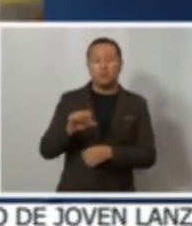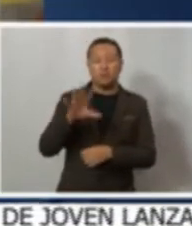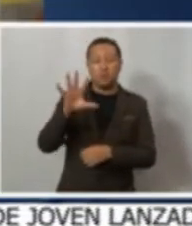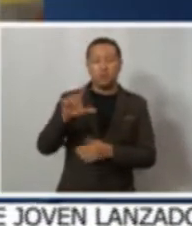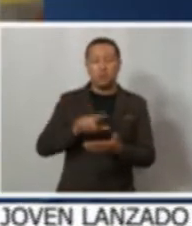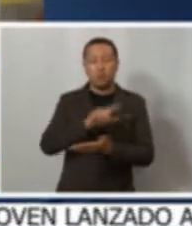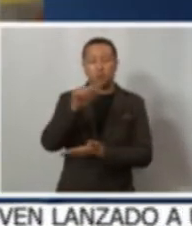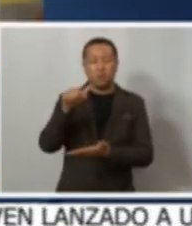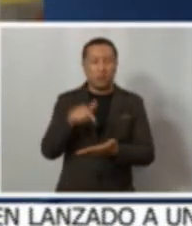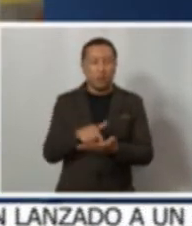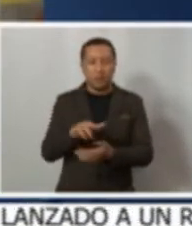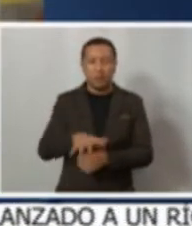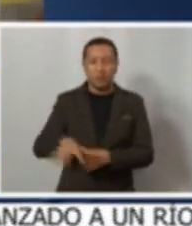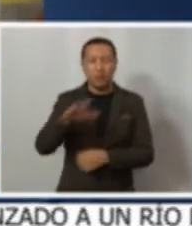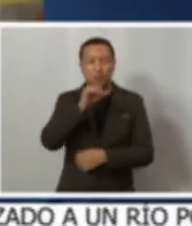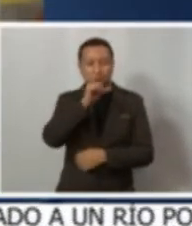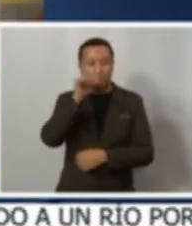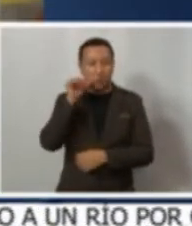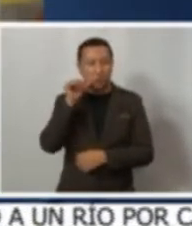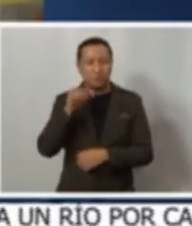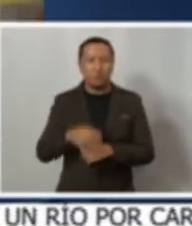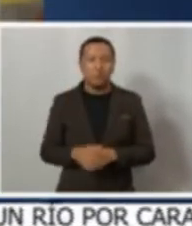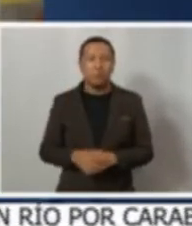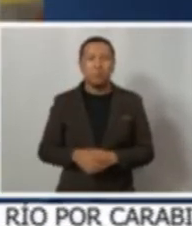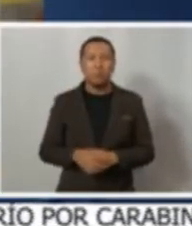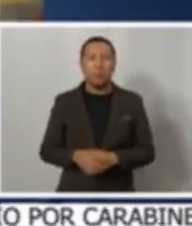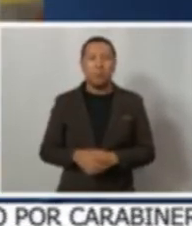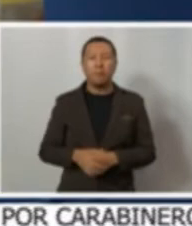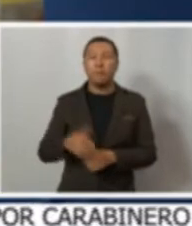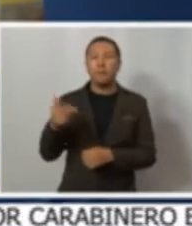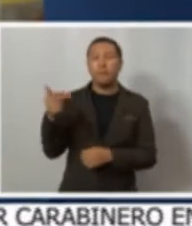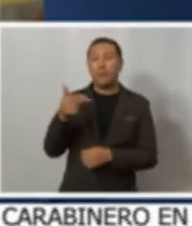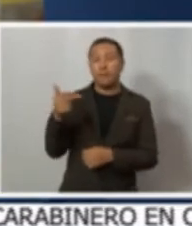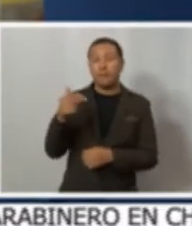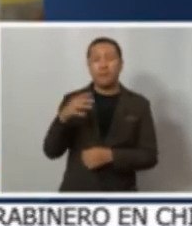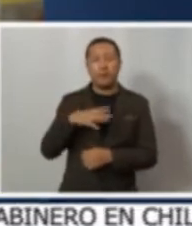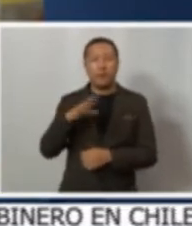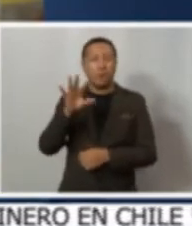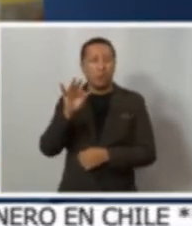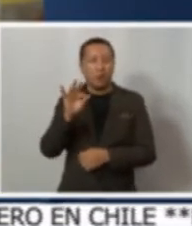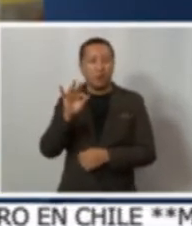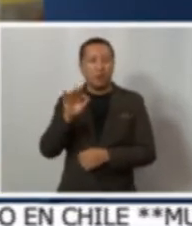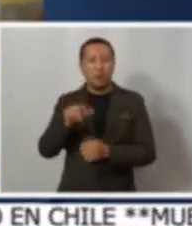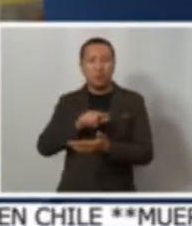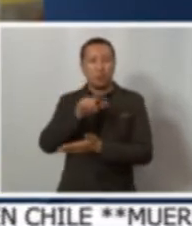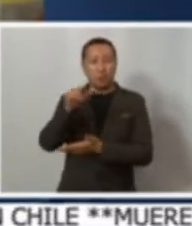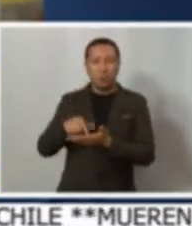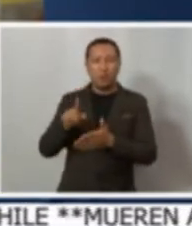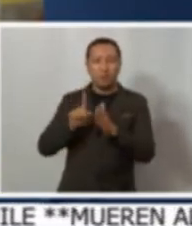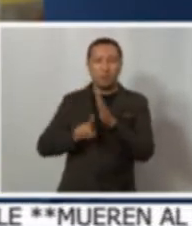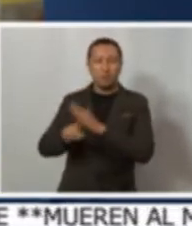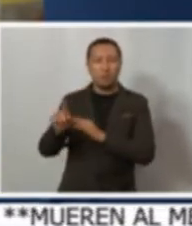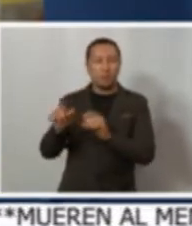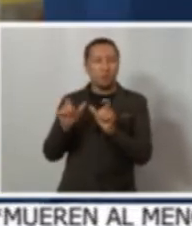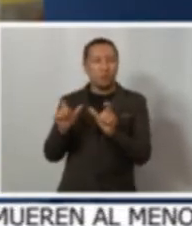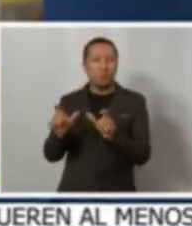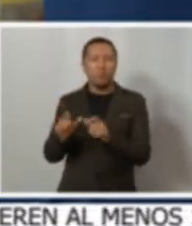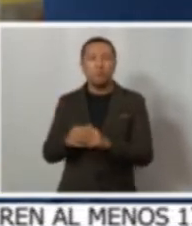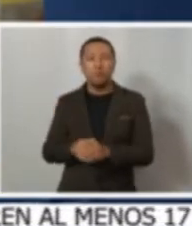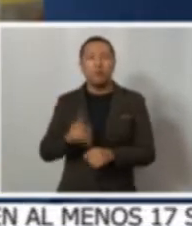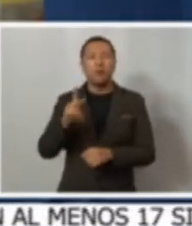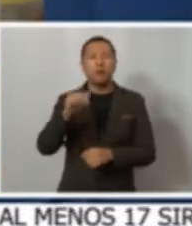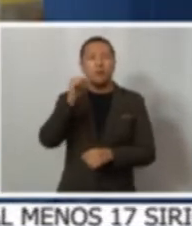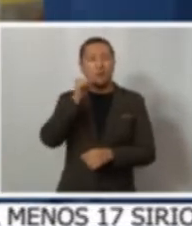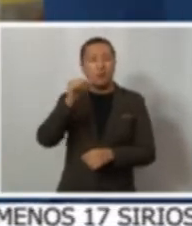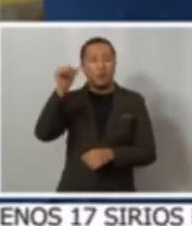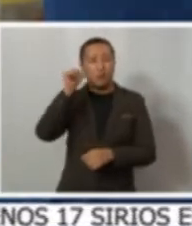y teníamos habilitados para los hoteles 40 refugios, pero ya a partir de ayer en la noche,